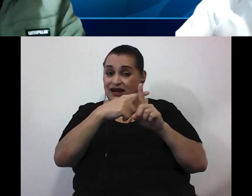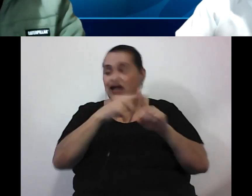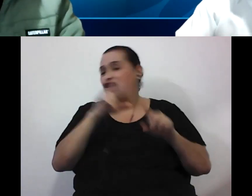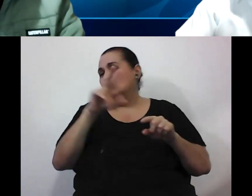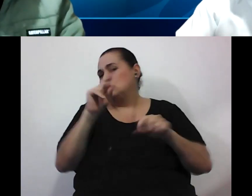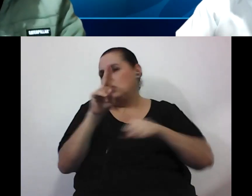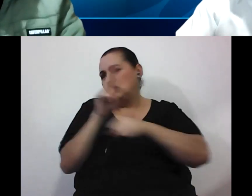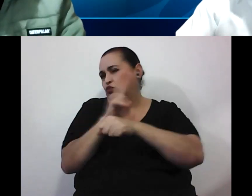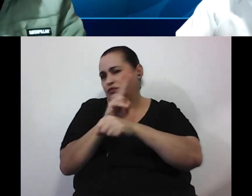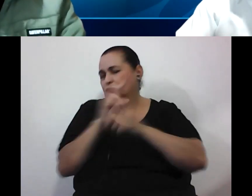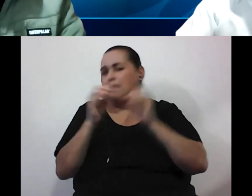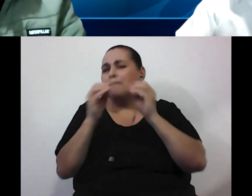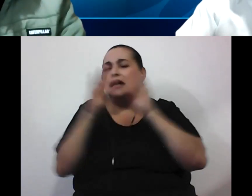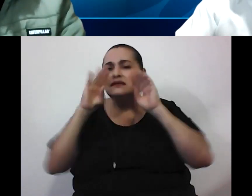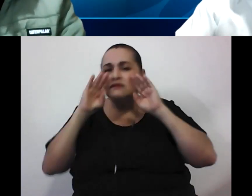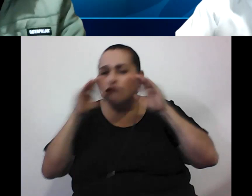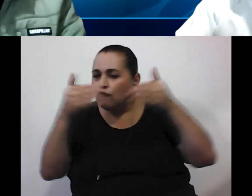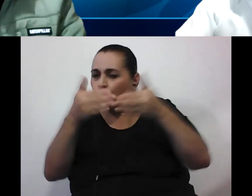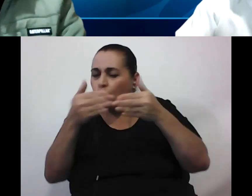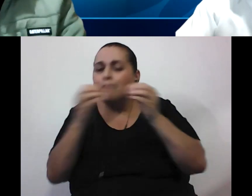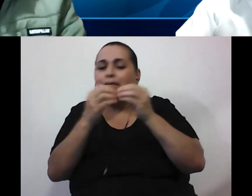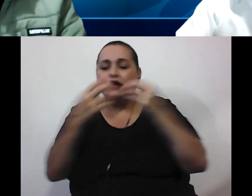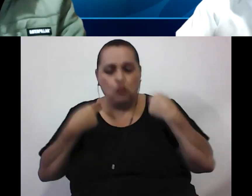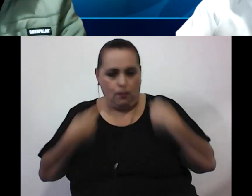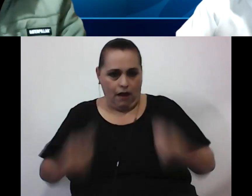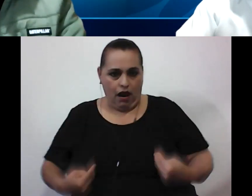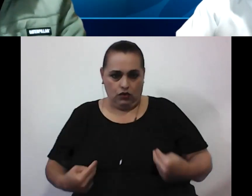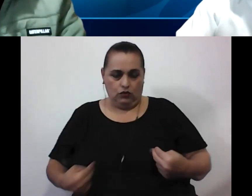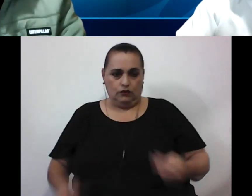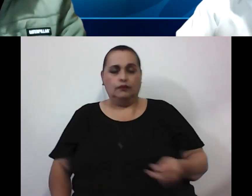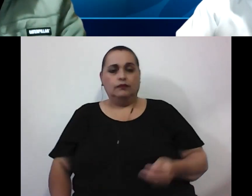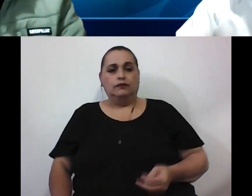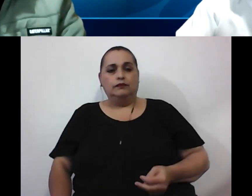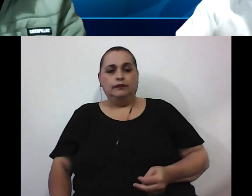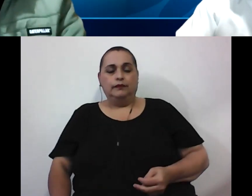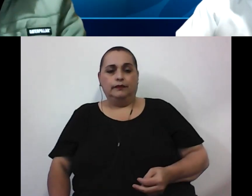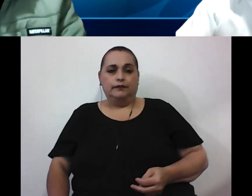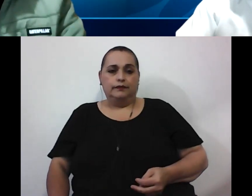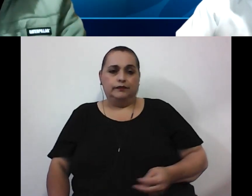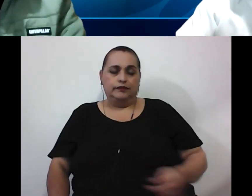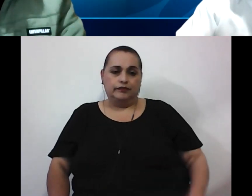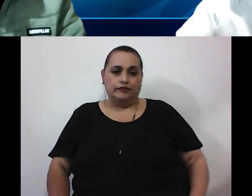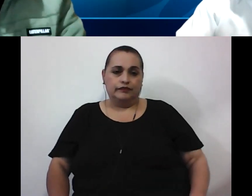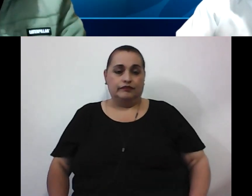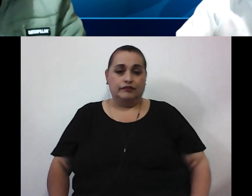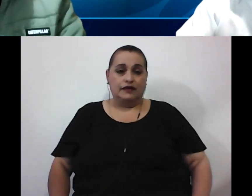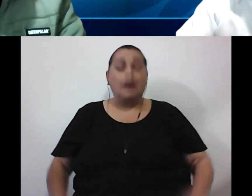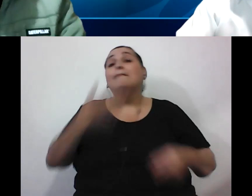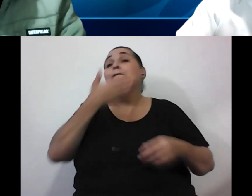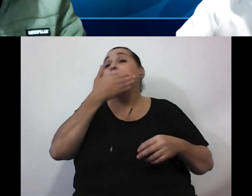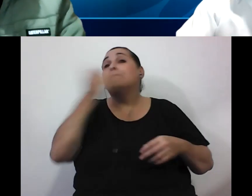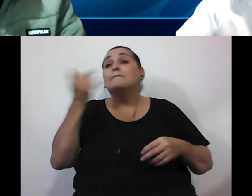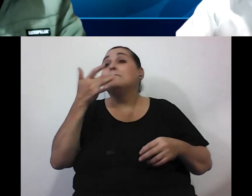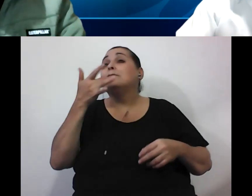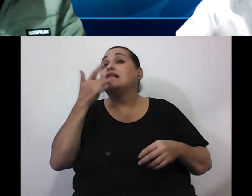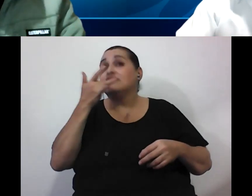enfoque más humanista. Este, entonces, nos gusta más